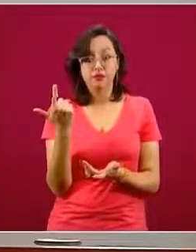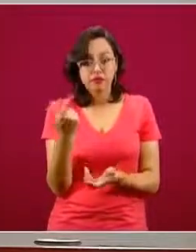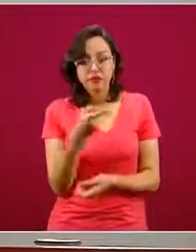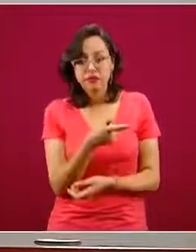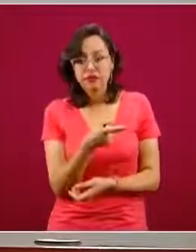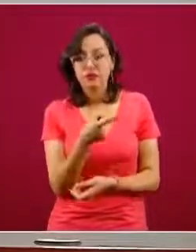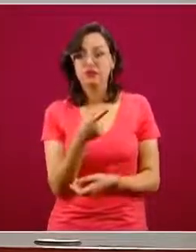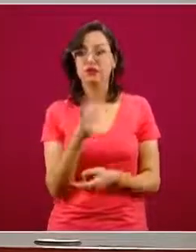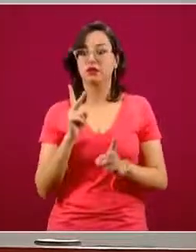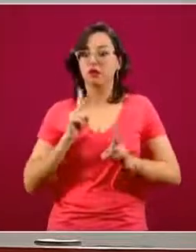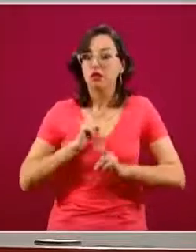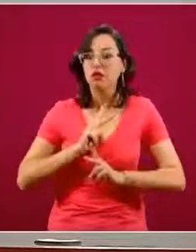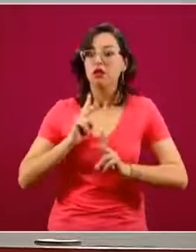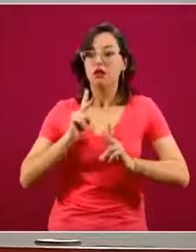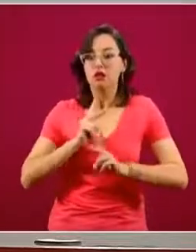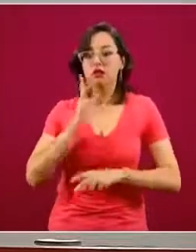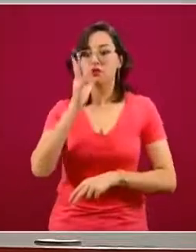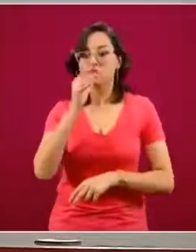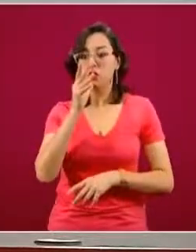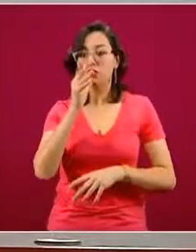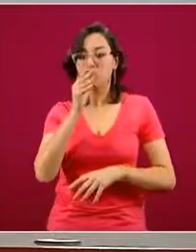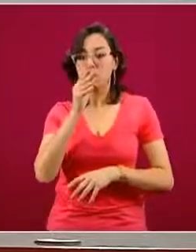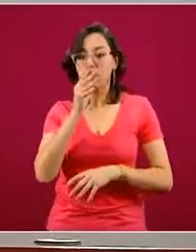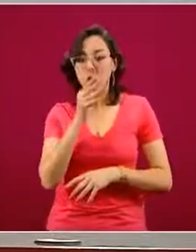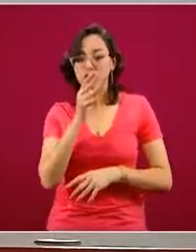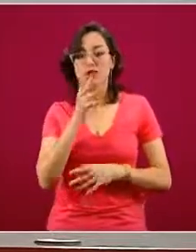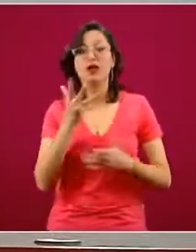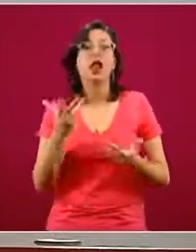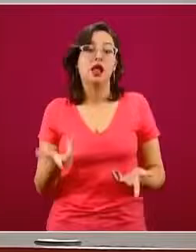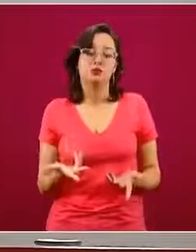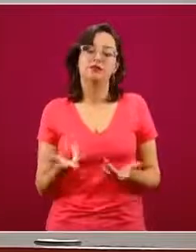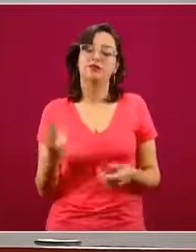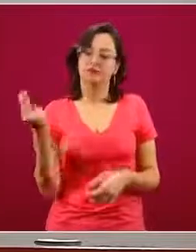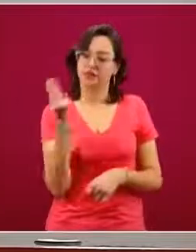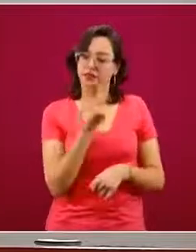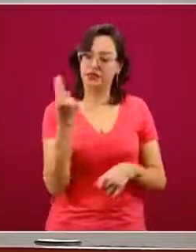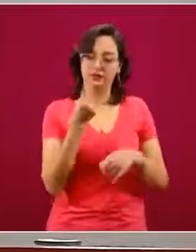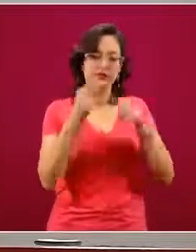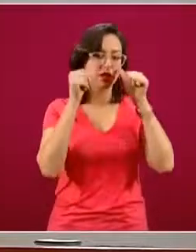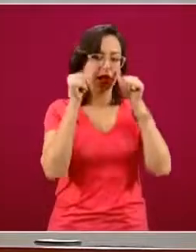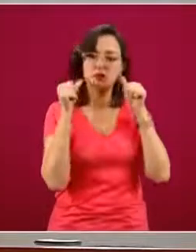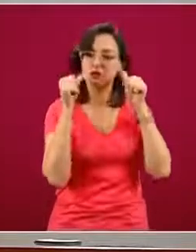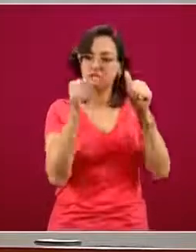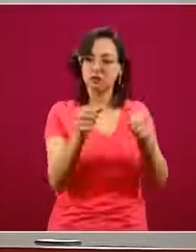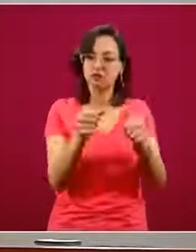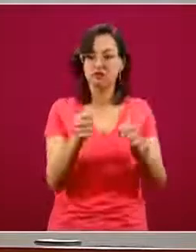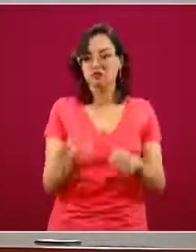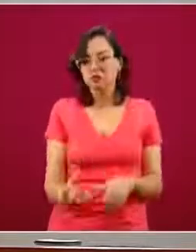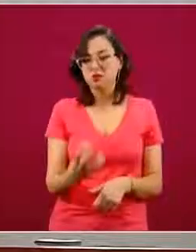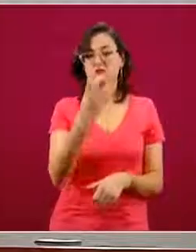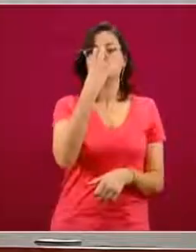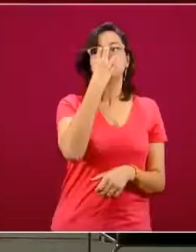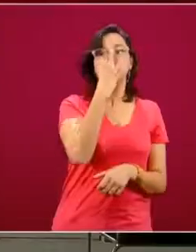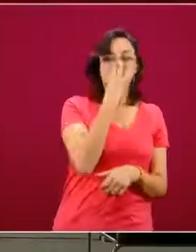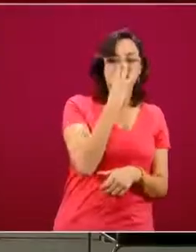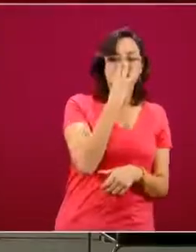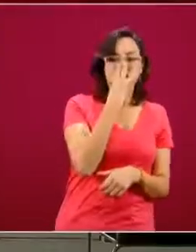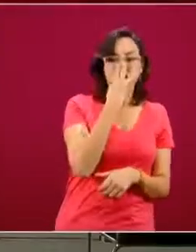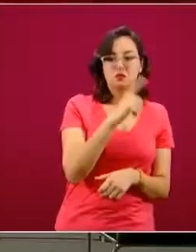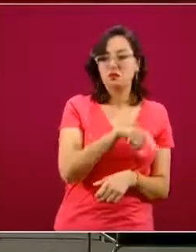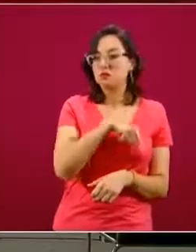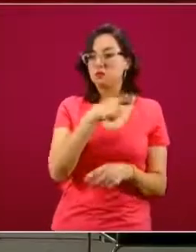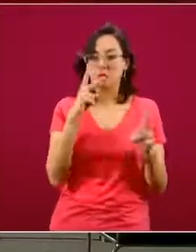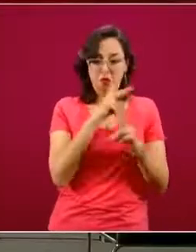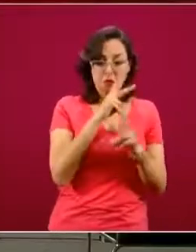la persona no está oxigenando bien la sangre, va a necesitar una atención más avanzada con oxígeno. Si está muy grave, en